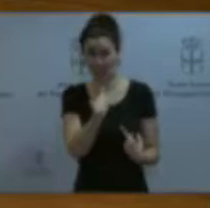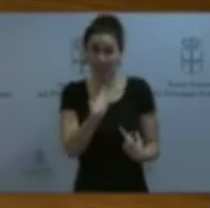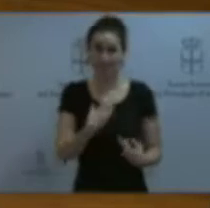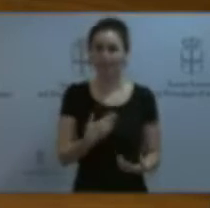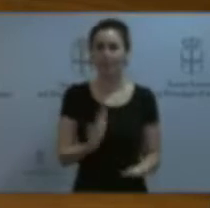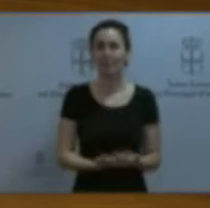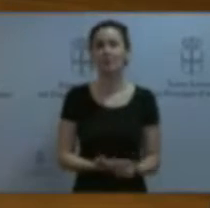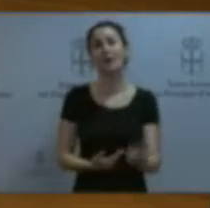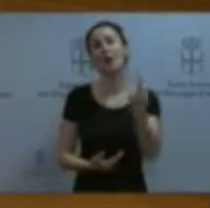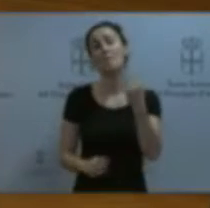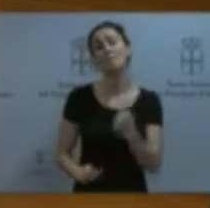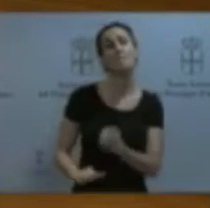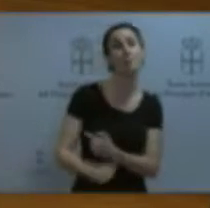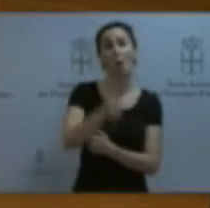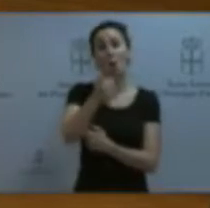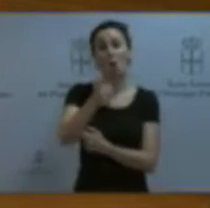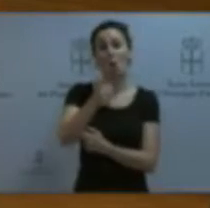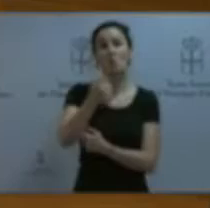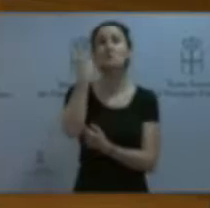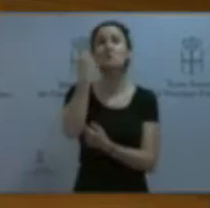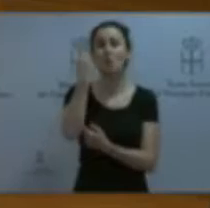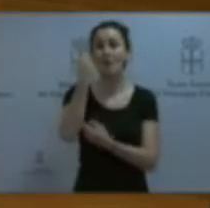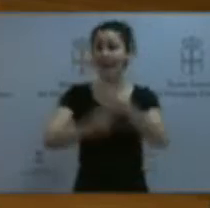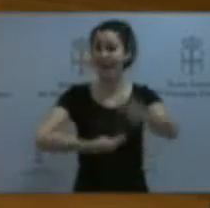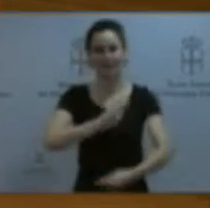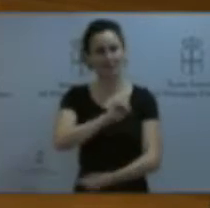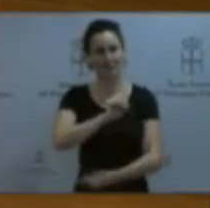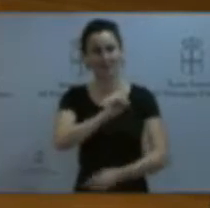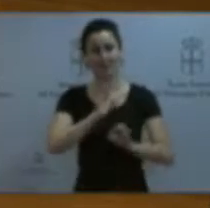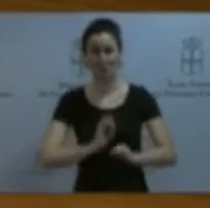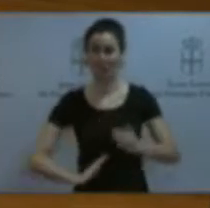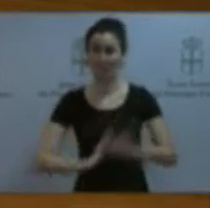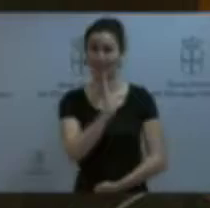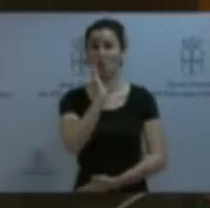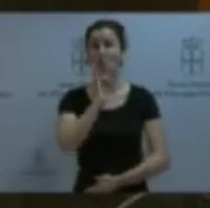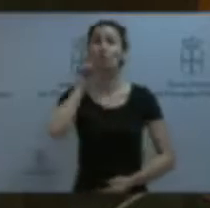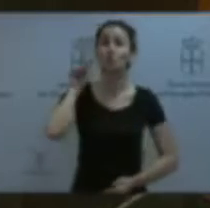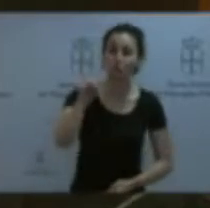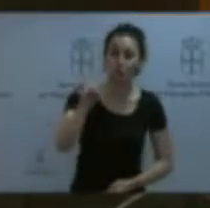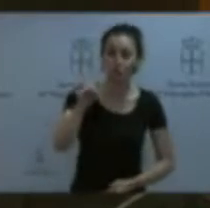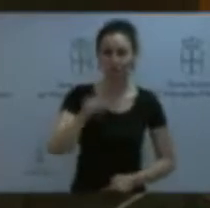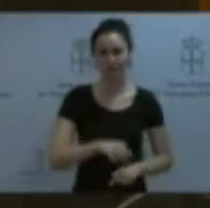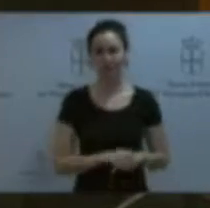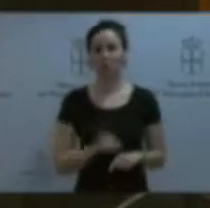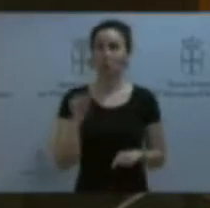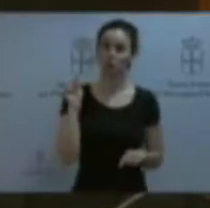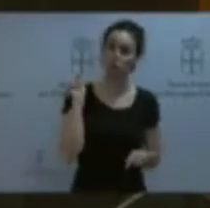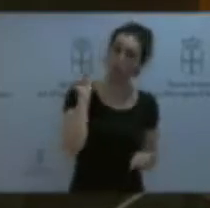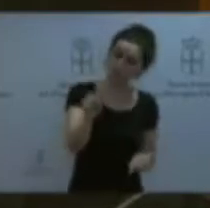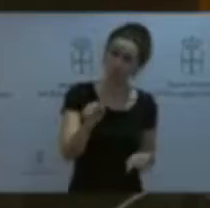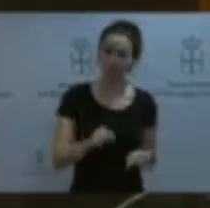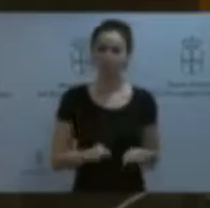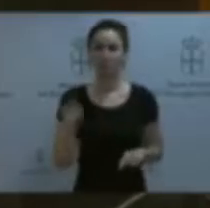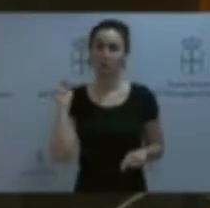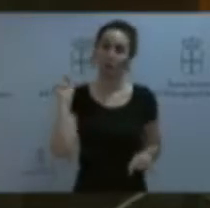aprueba un órgano, la permanente, no la ejecutiva, la permanente, que es un órgano que ustedes designan a dedo con directores generales, aunque no ustedes nombran a dedo, el Consejo de Fomento